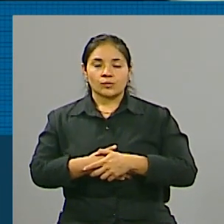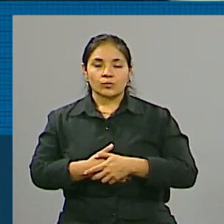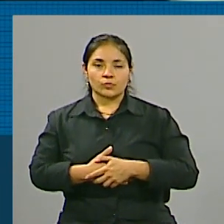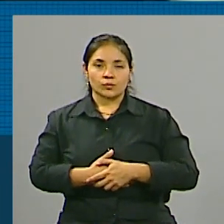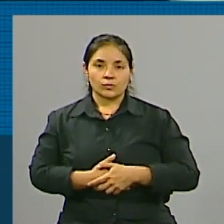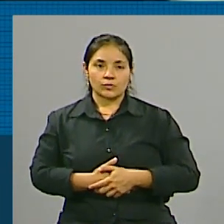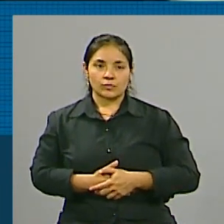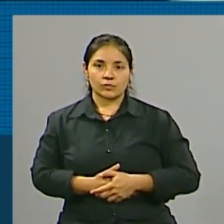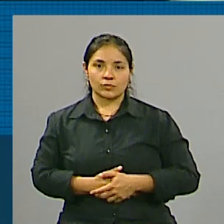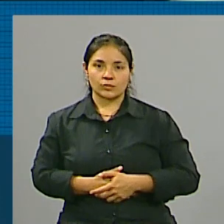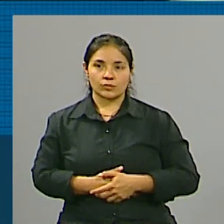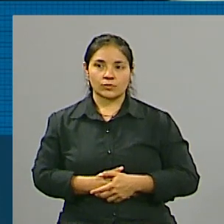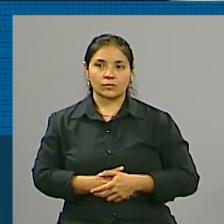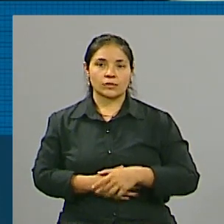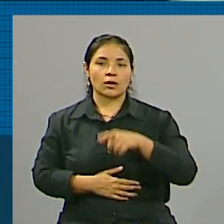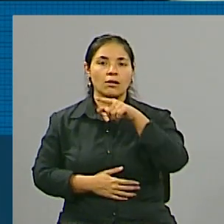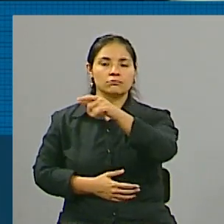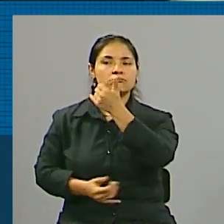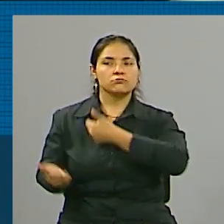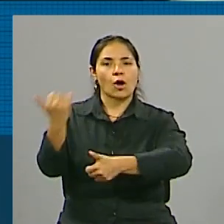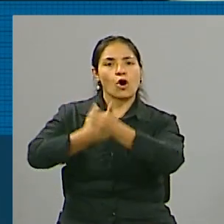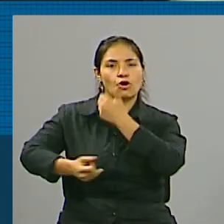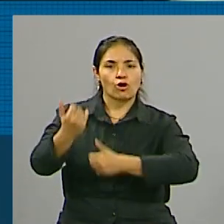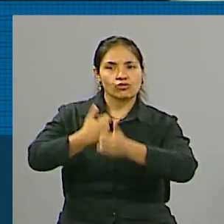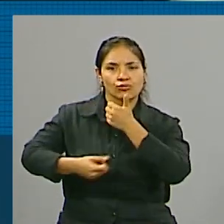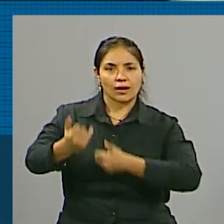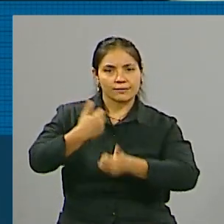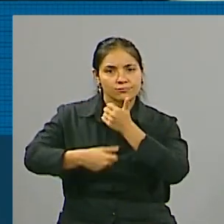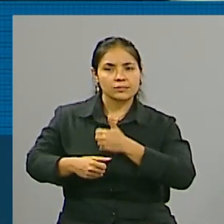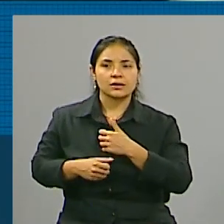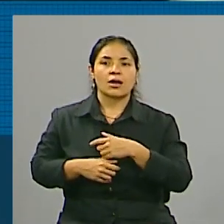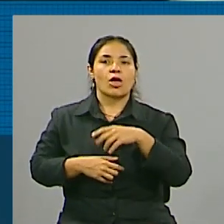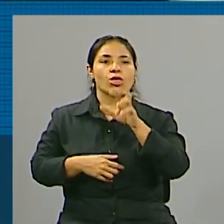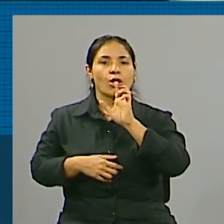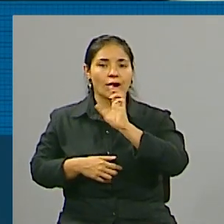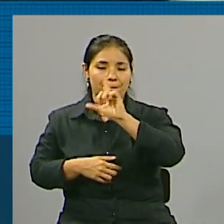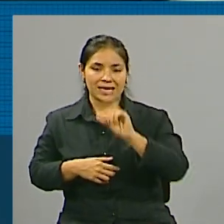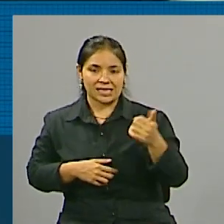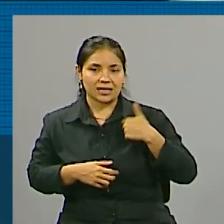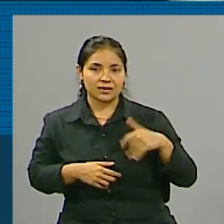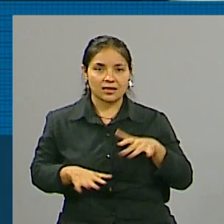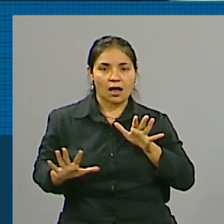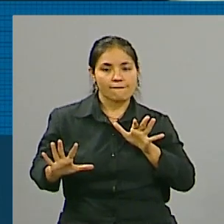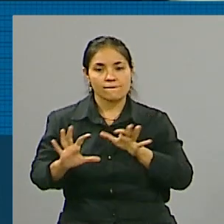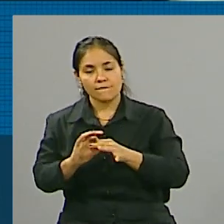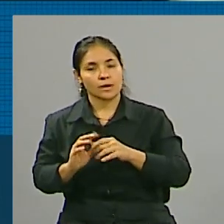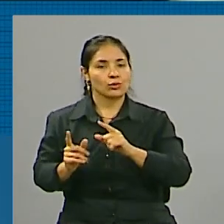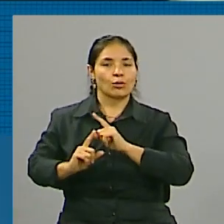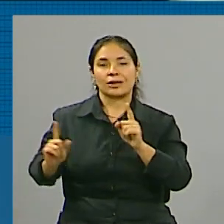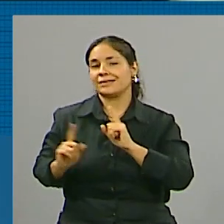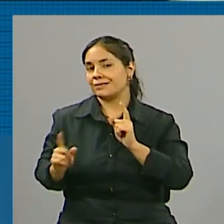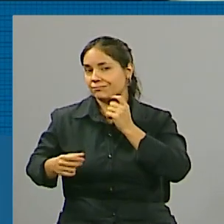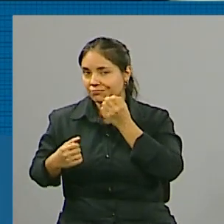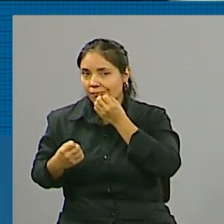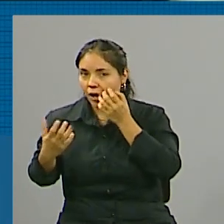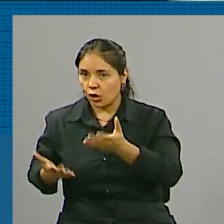lo que vos compartías con nosotros, que no es conveniente la dolarización para nuestro país? Sabemos que hay países que han aplicado